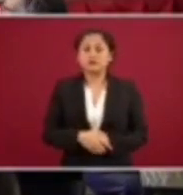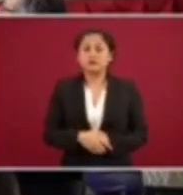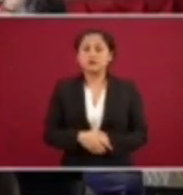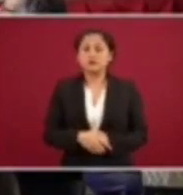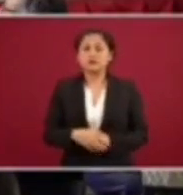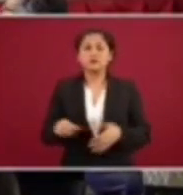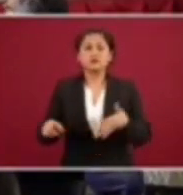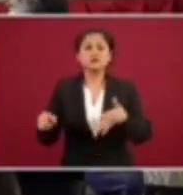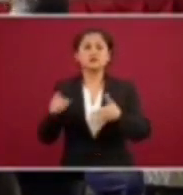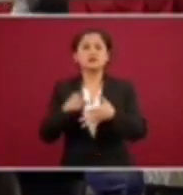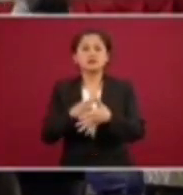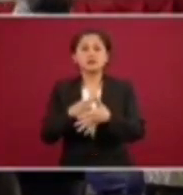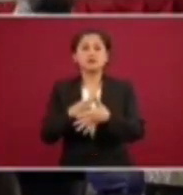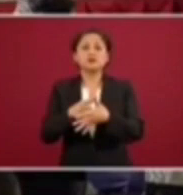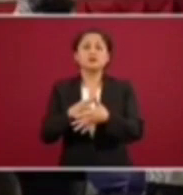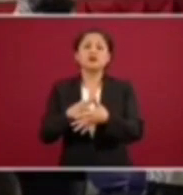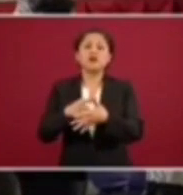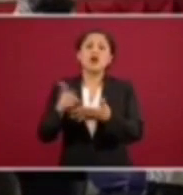y el Partido Humanista.